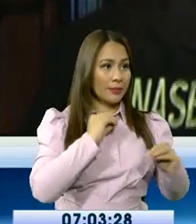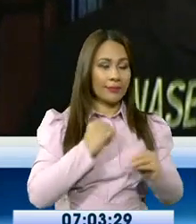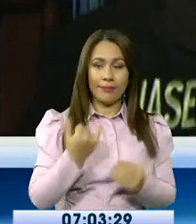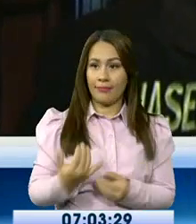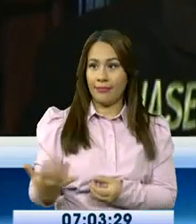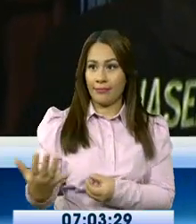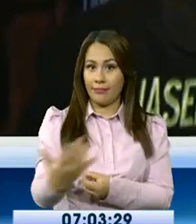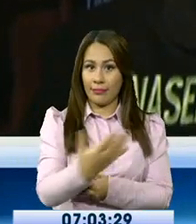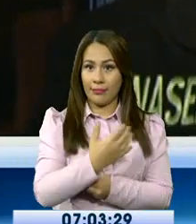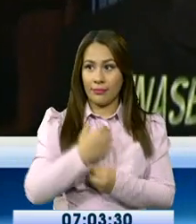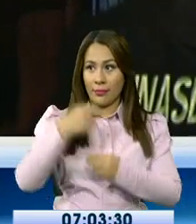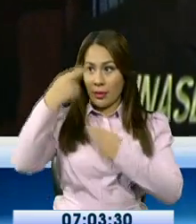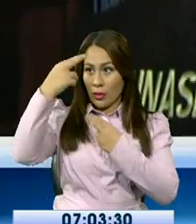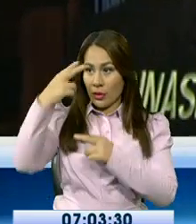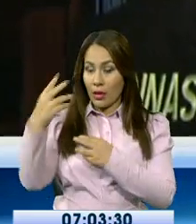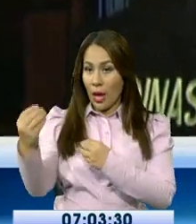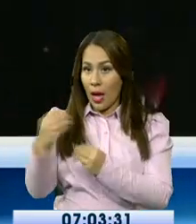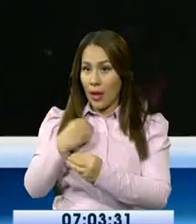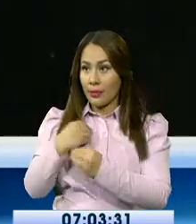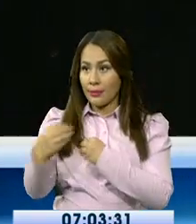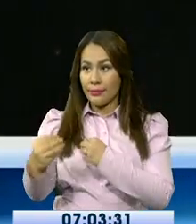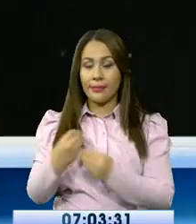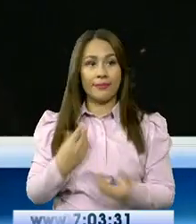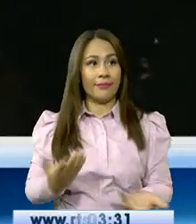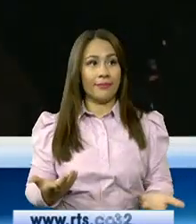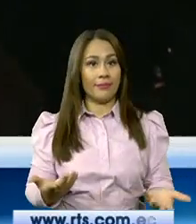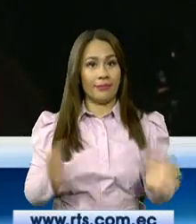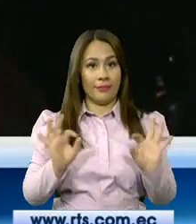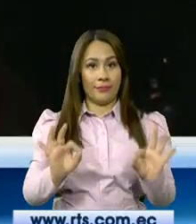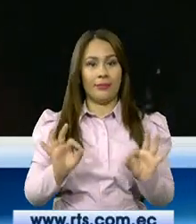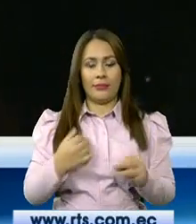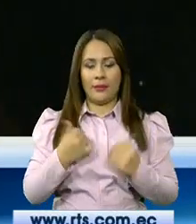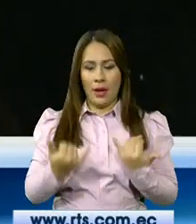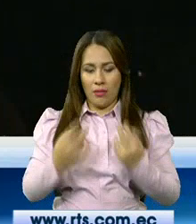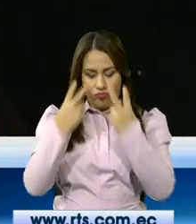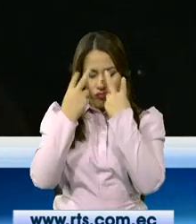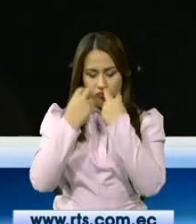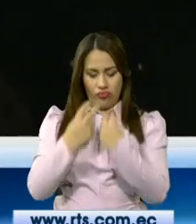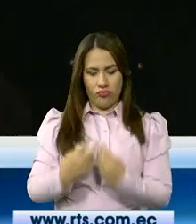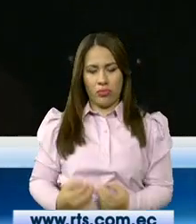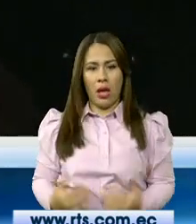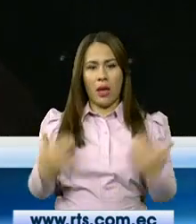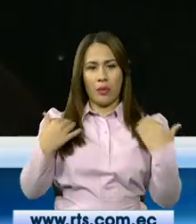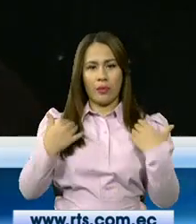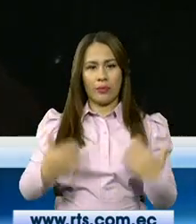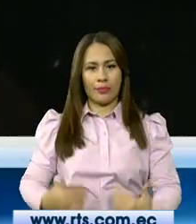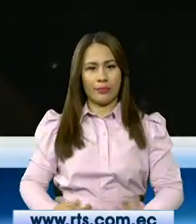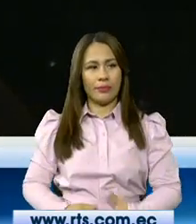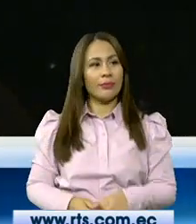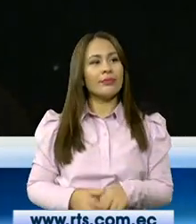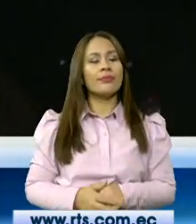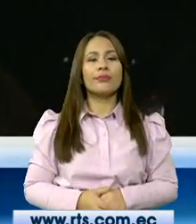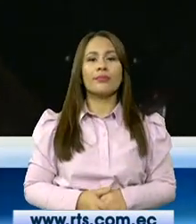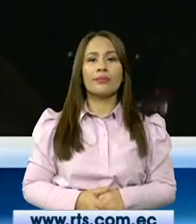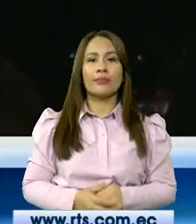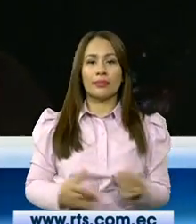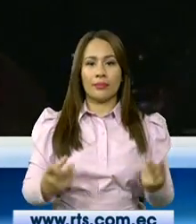para inmediatamente realizar las investigaciones. Se ha procedido a hacer la identificación del cadáver, se ha ordenado el levantamiento